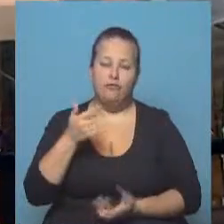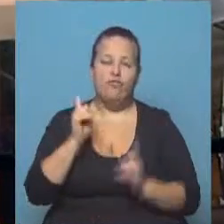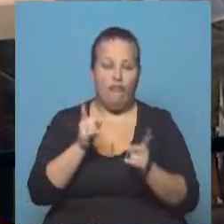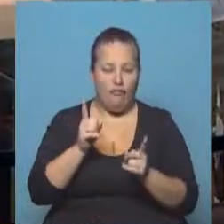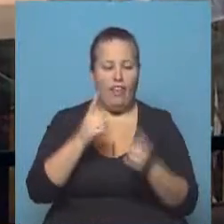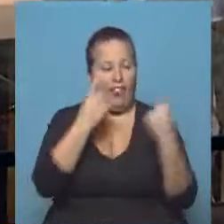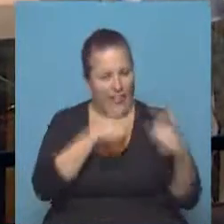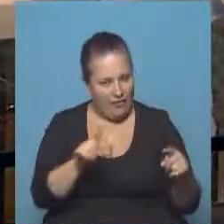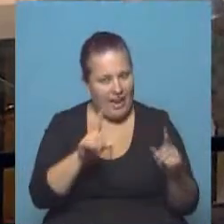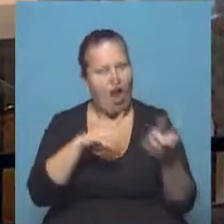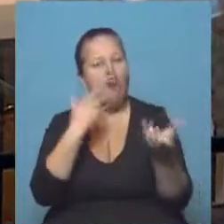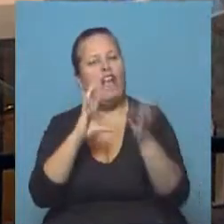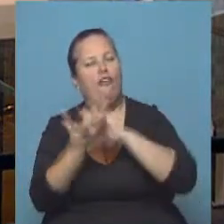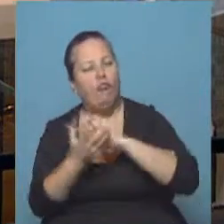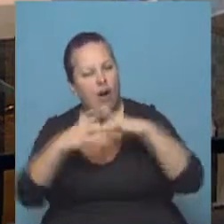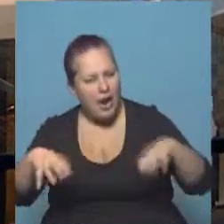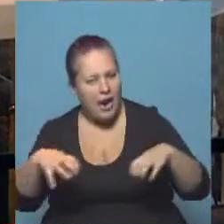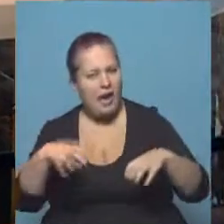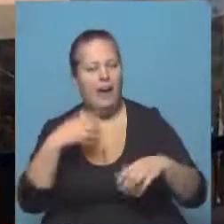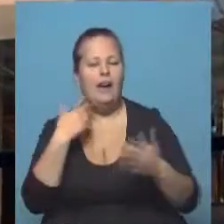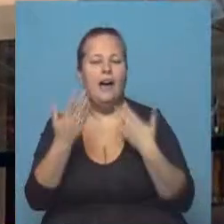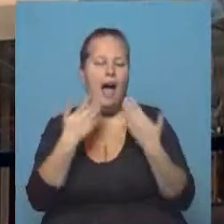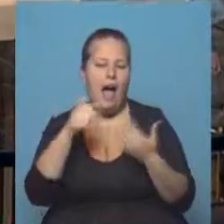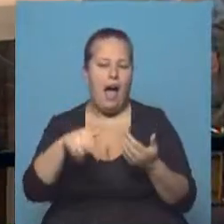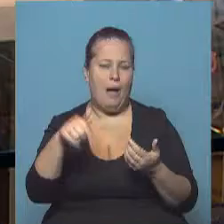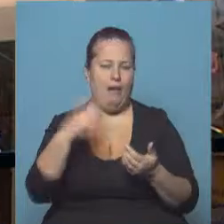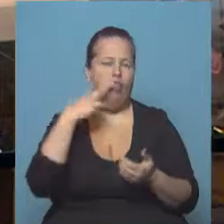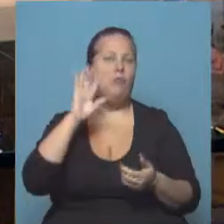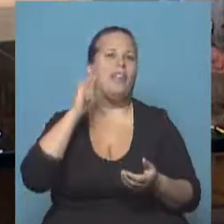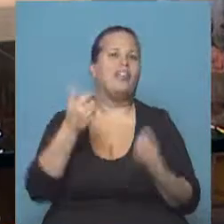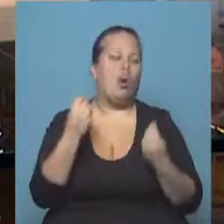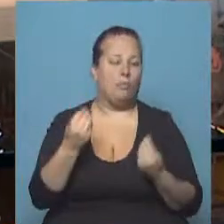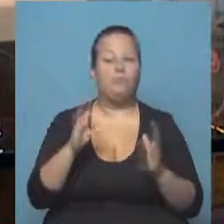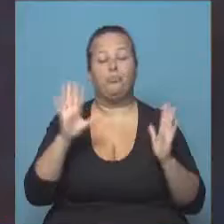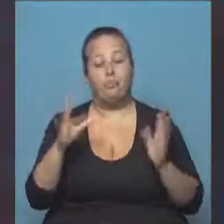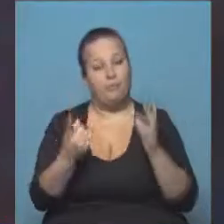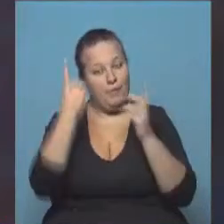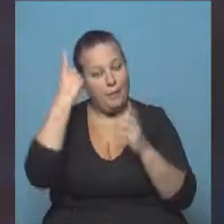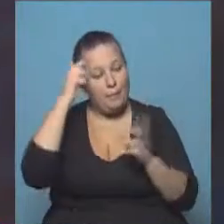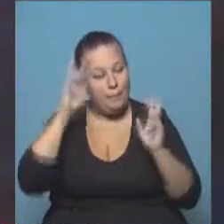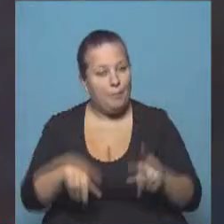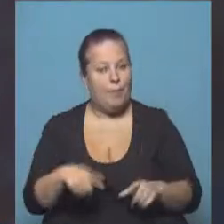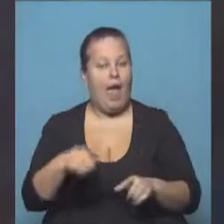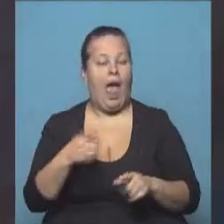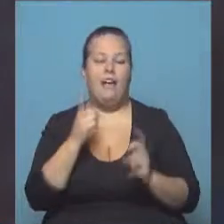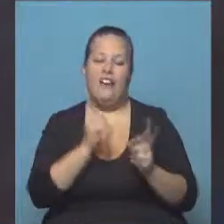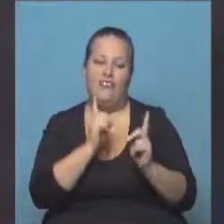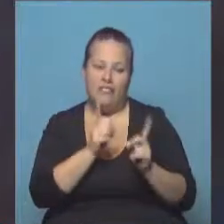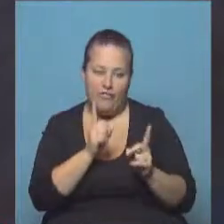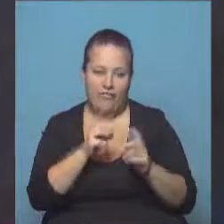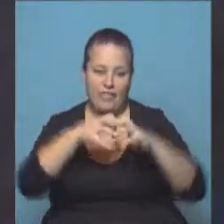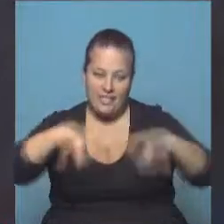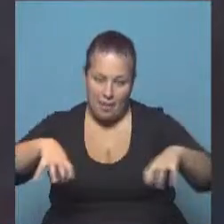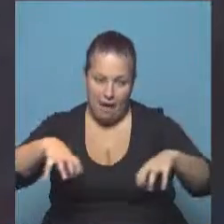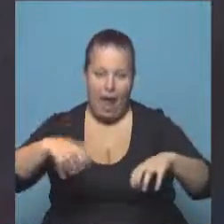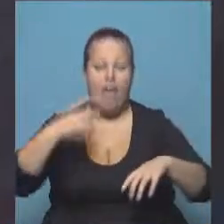en forma diferente? ¿Es otro tipo de grieta? Hoy la plantea en este 2016. Bueno, la iniciativa por el sostenimiento de la